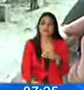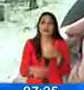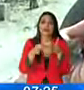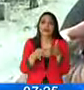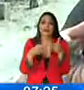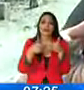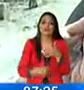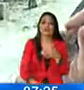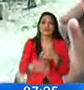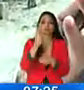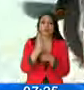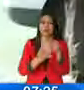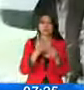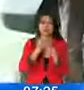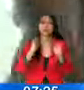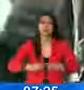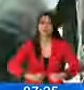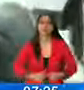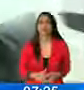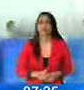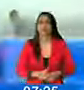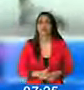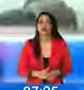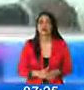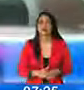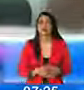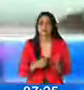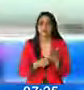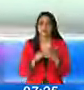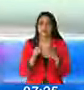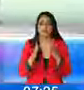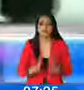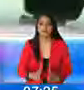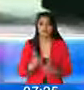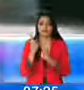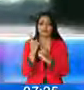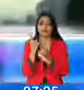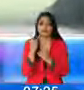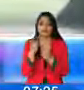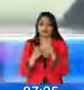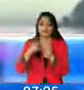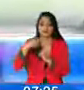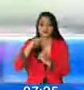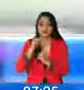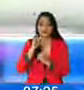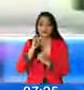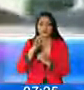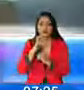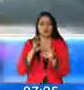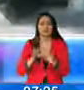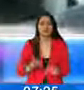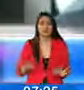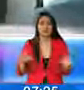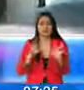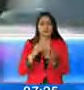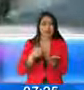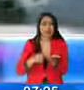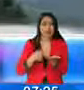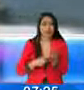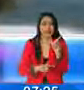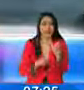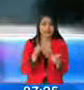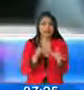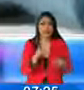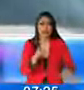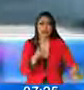también para los próximos 4 años. El ministro de Defensa, Ricardo Patiño, aseguró que es importante analizar el por qué no tuvieron el apoyo popular de un